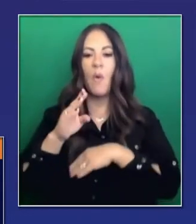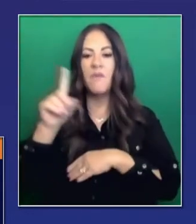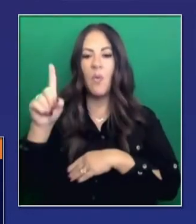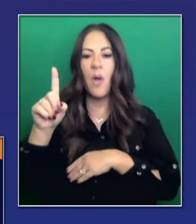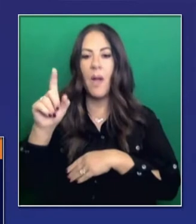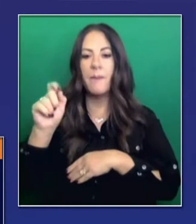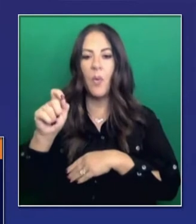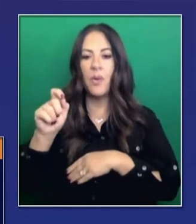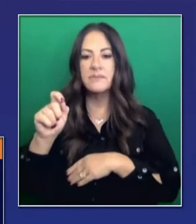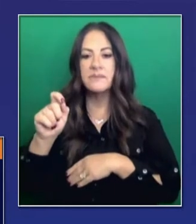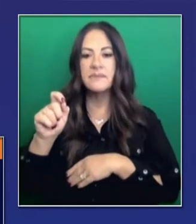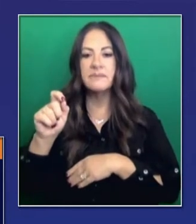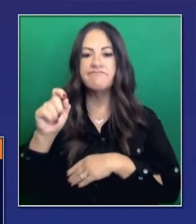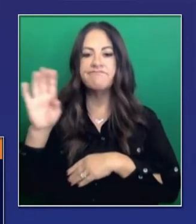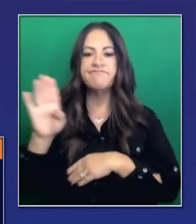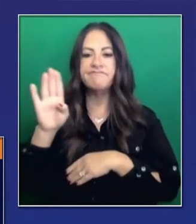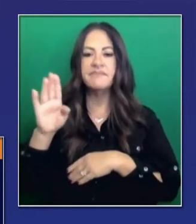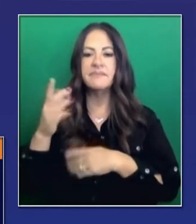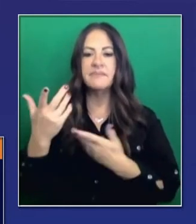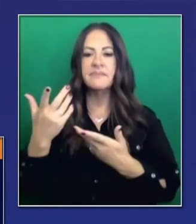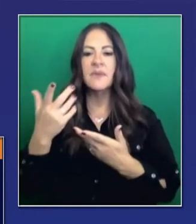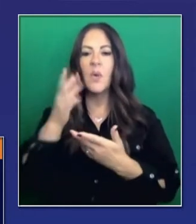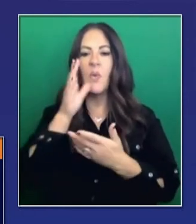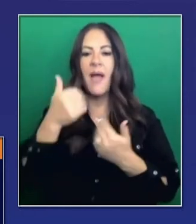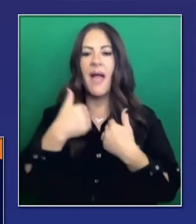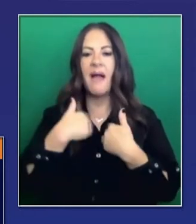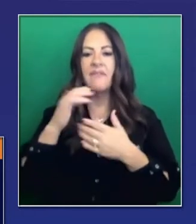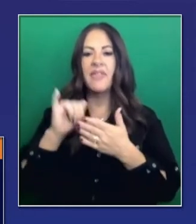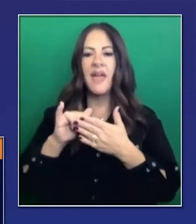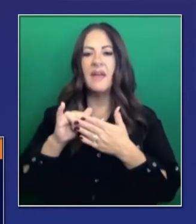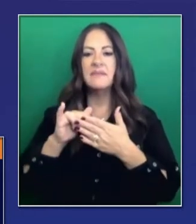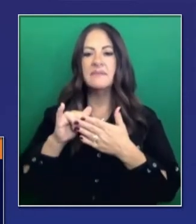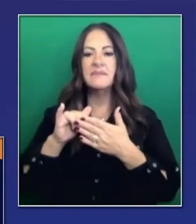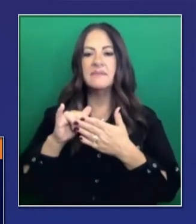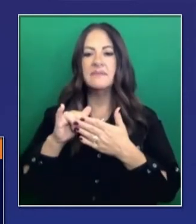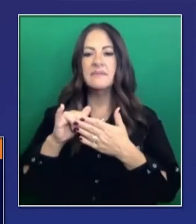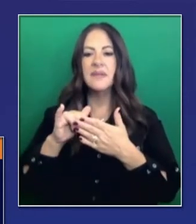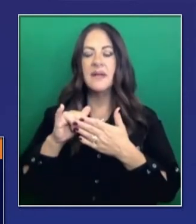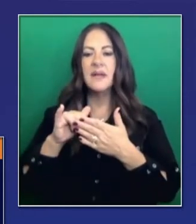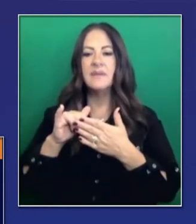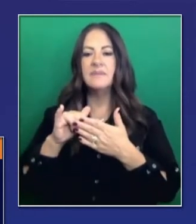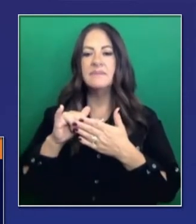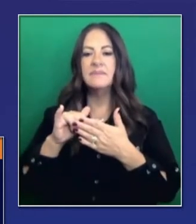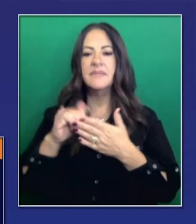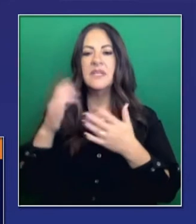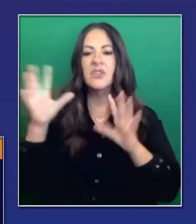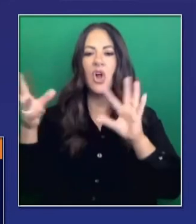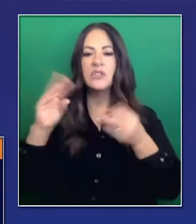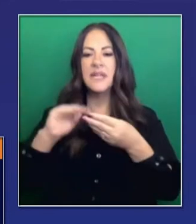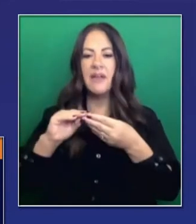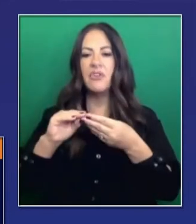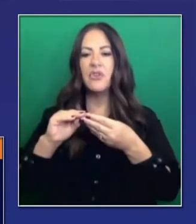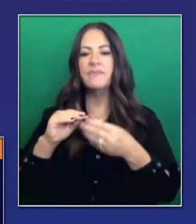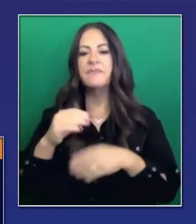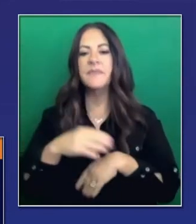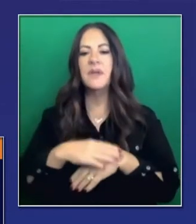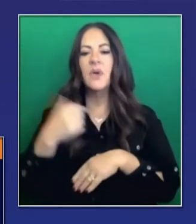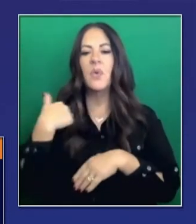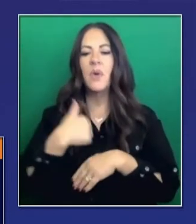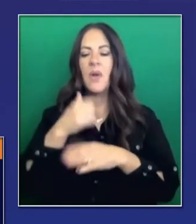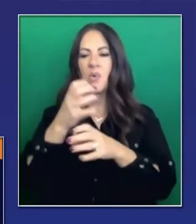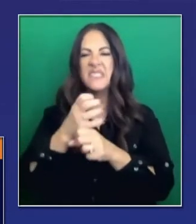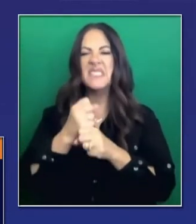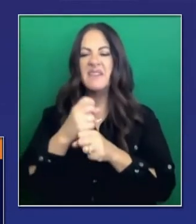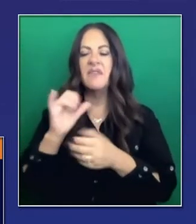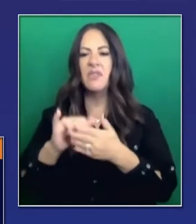1.090.500 dosis de Pfizer, y ahí pueden ver cómo se están destinando en las distintas tandas que